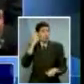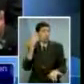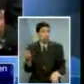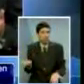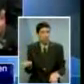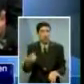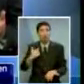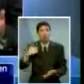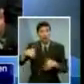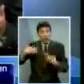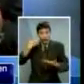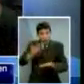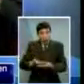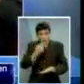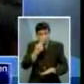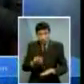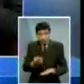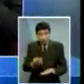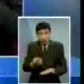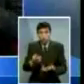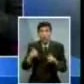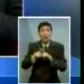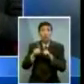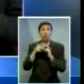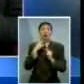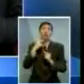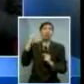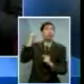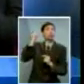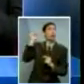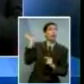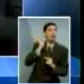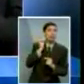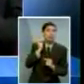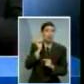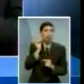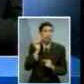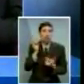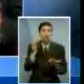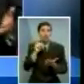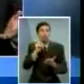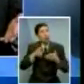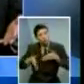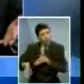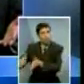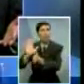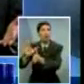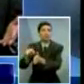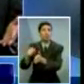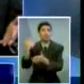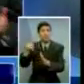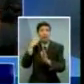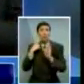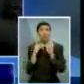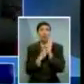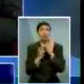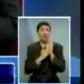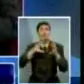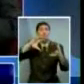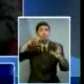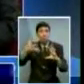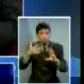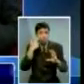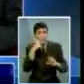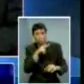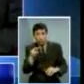una convicción, ¿no es cierto?, una vocecita que me dijo en la noche que no era este el camino, cuando toda la evidencia mundial es exactamente